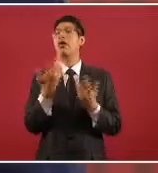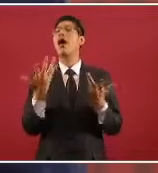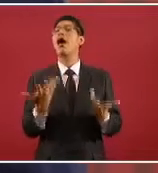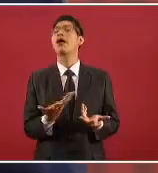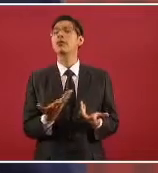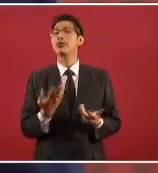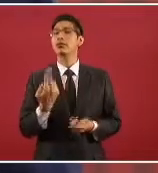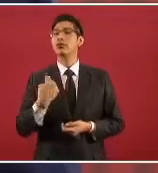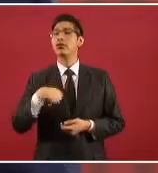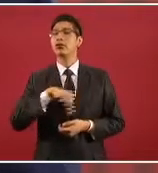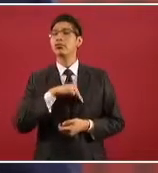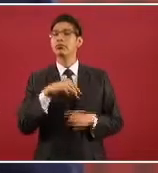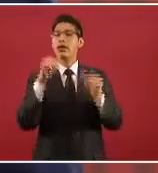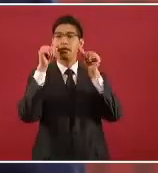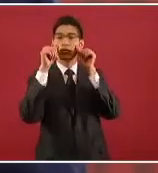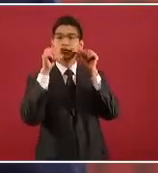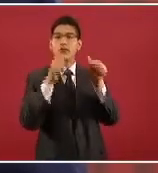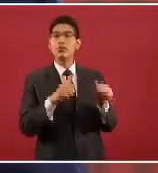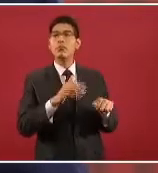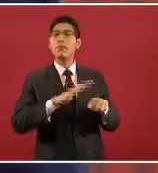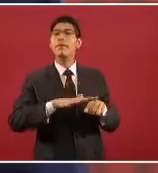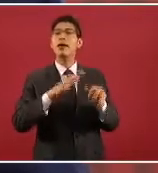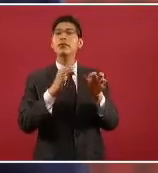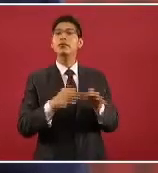le dé atención